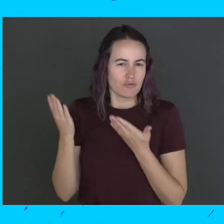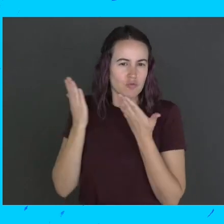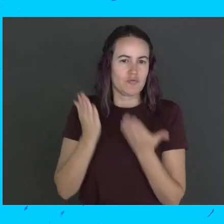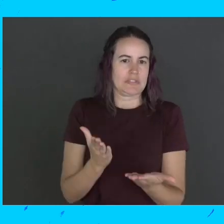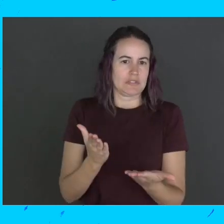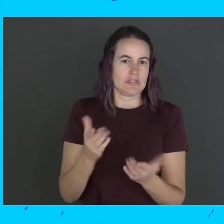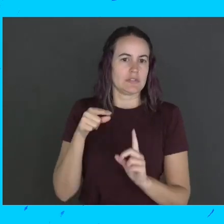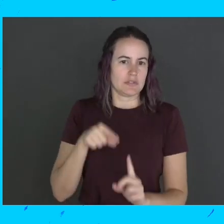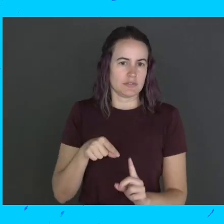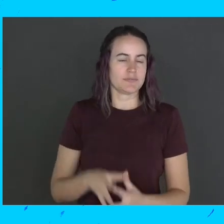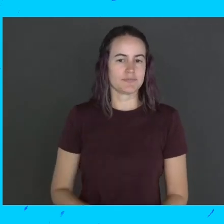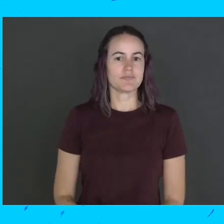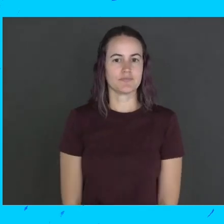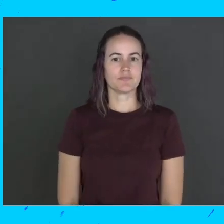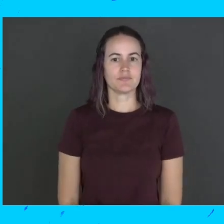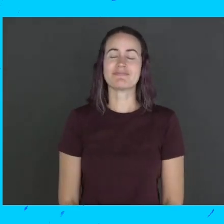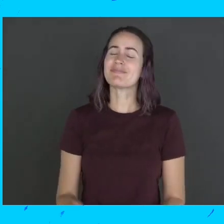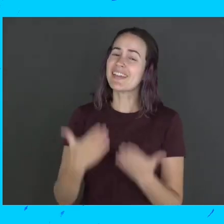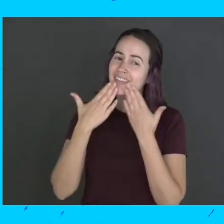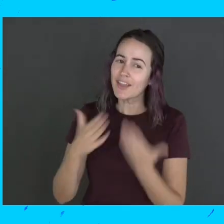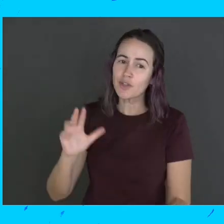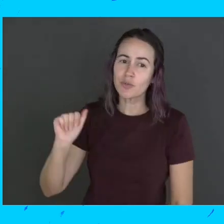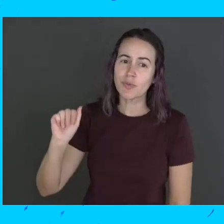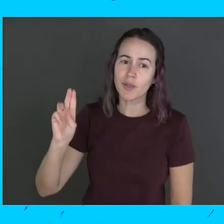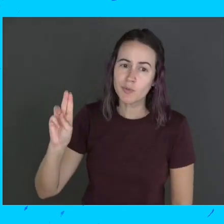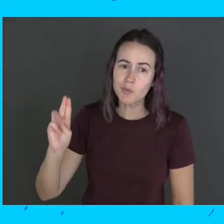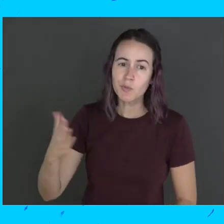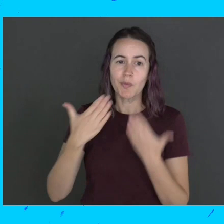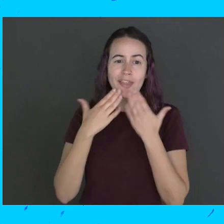abordar, la cuestión de la infección de HIV,